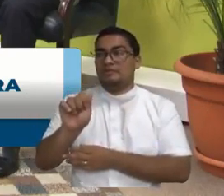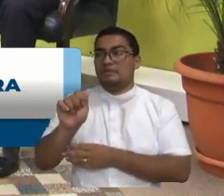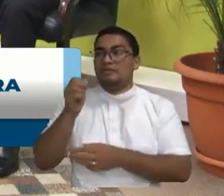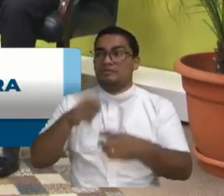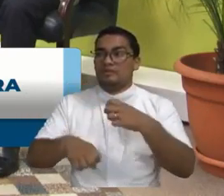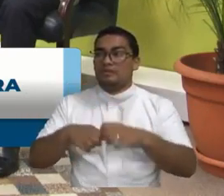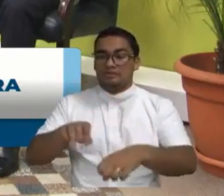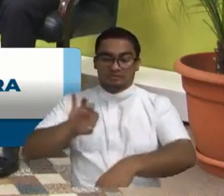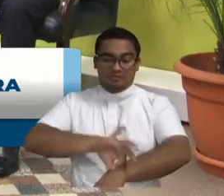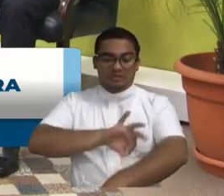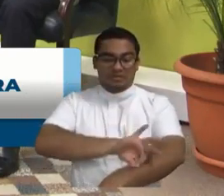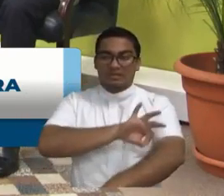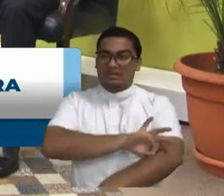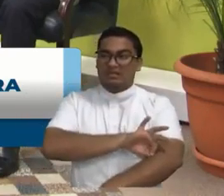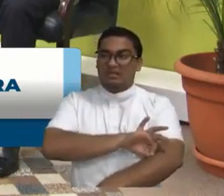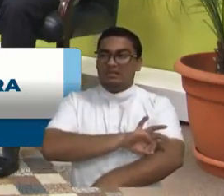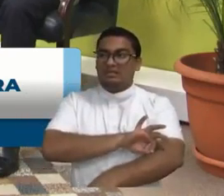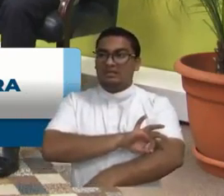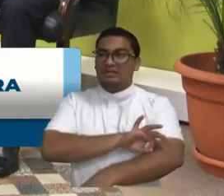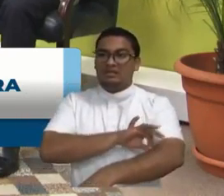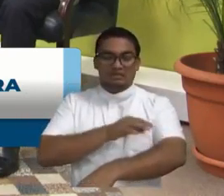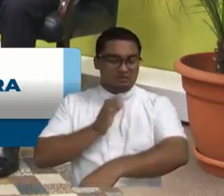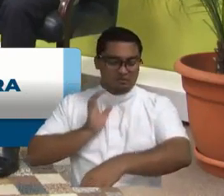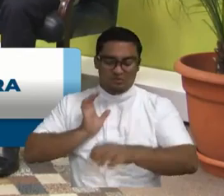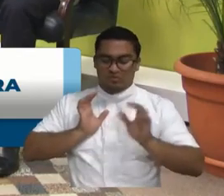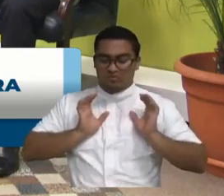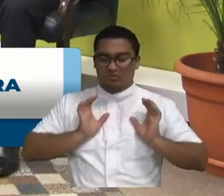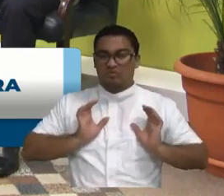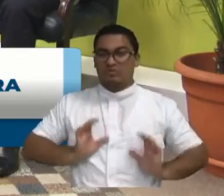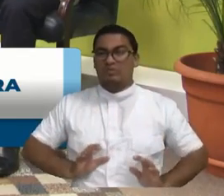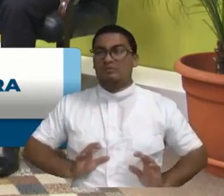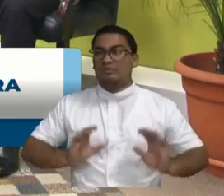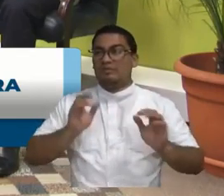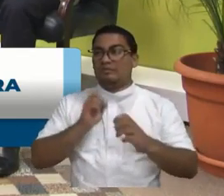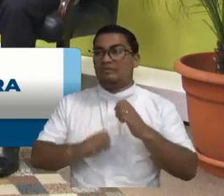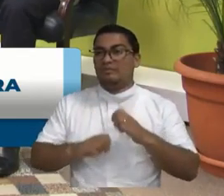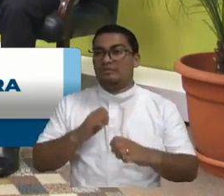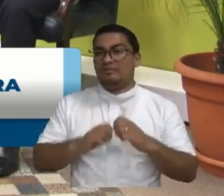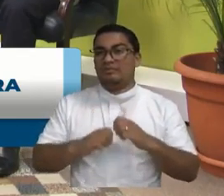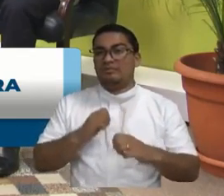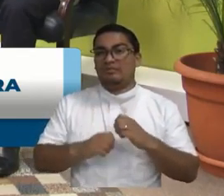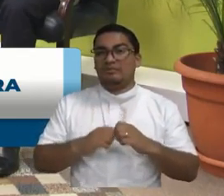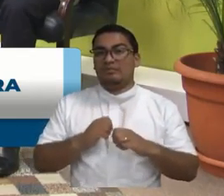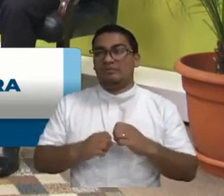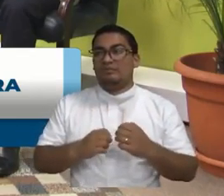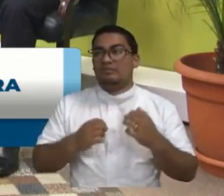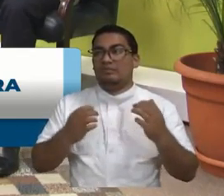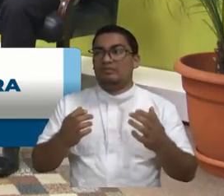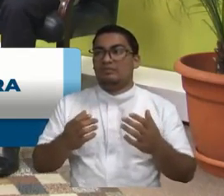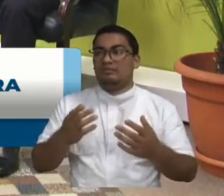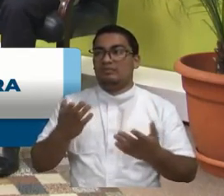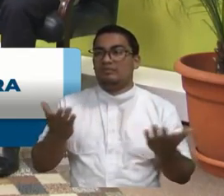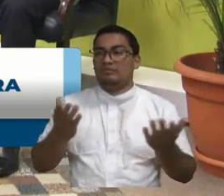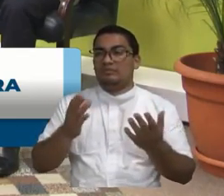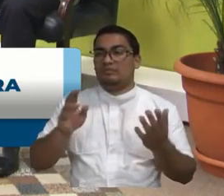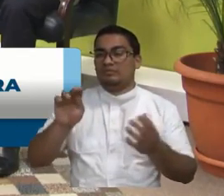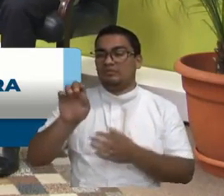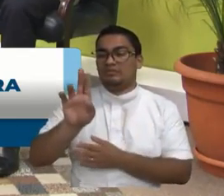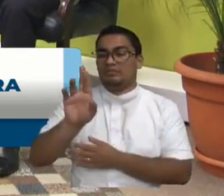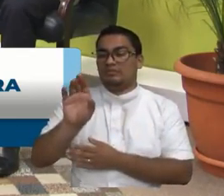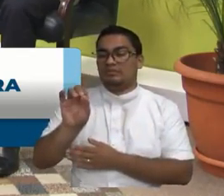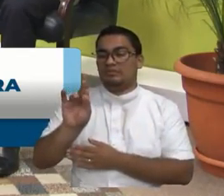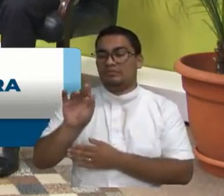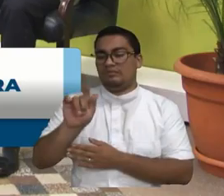piel y afecta nervios periféricos. Es la segunda causa de neuropatía periférica después